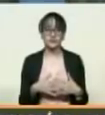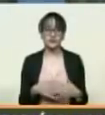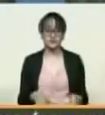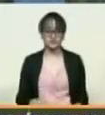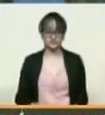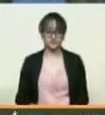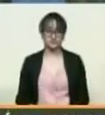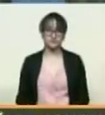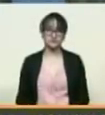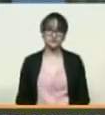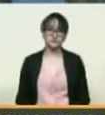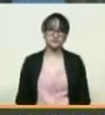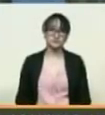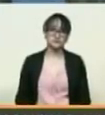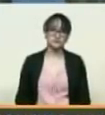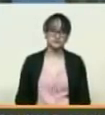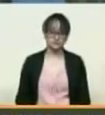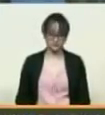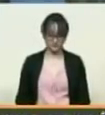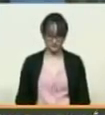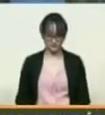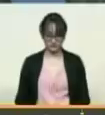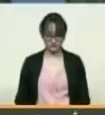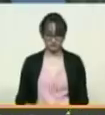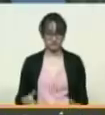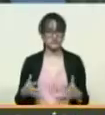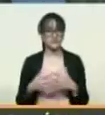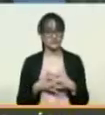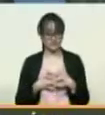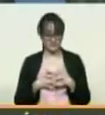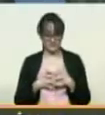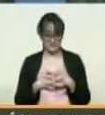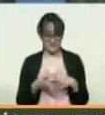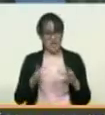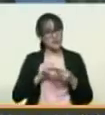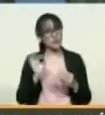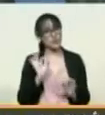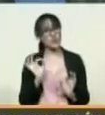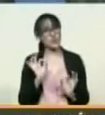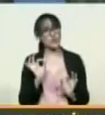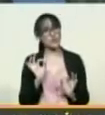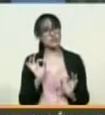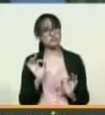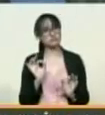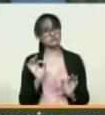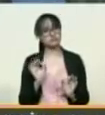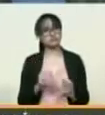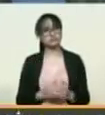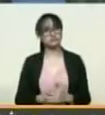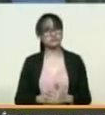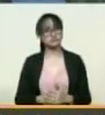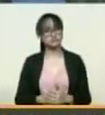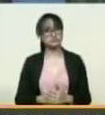sesgados, es una palabra que es poco adecuada porque esto lo supera. Y tenemos que